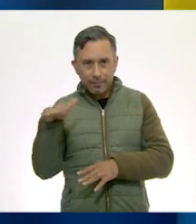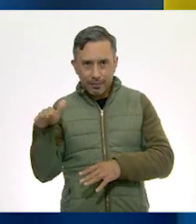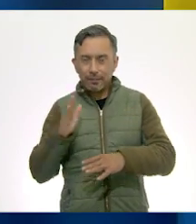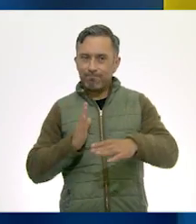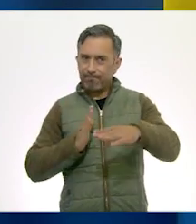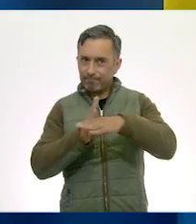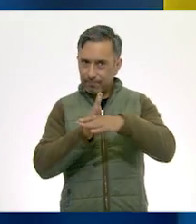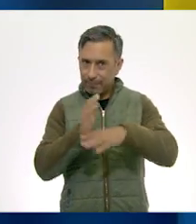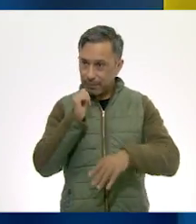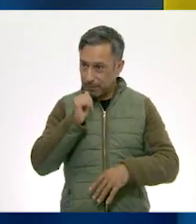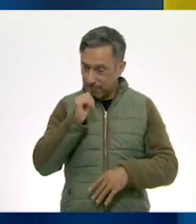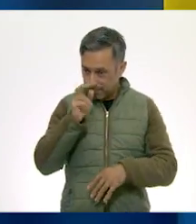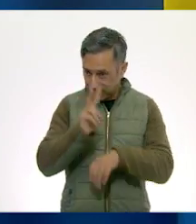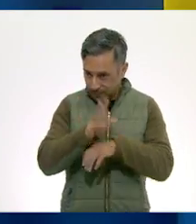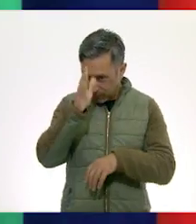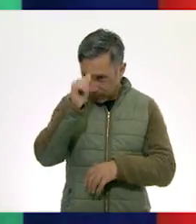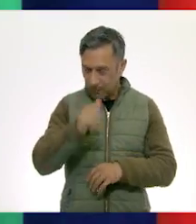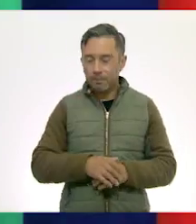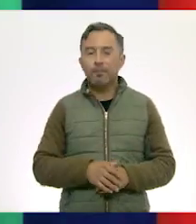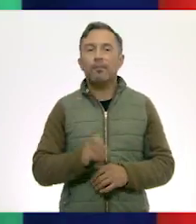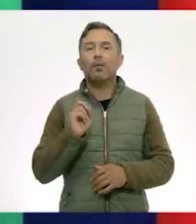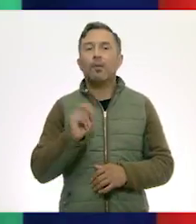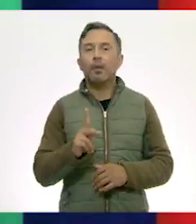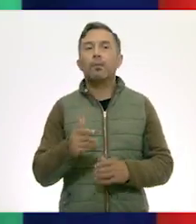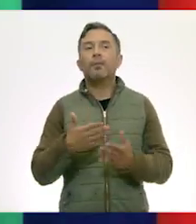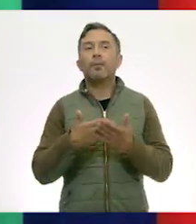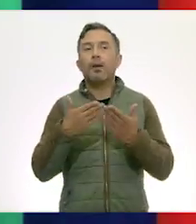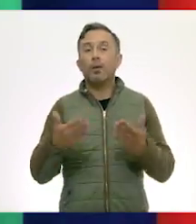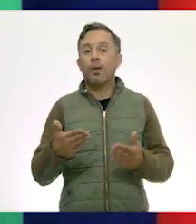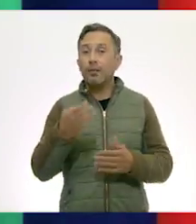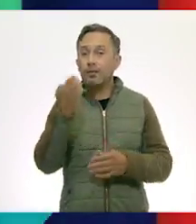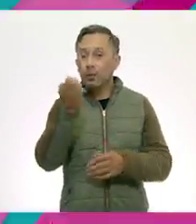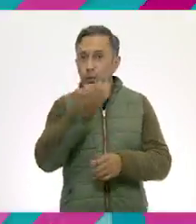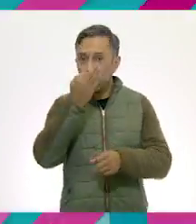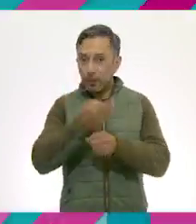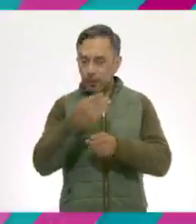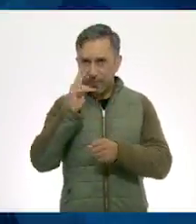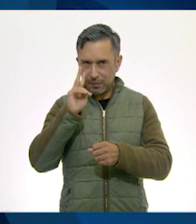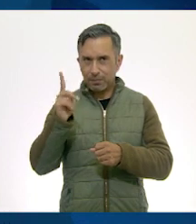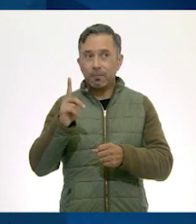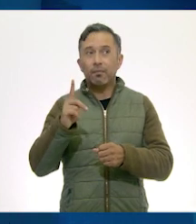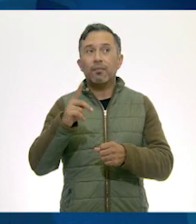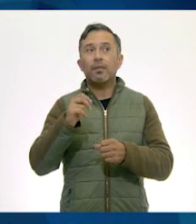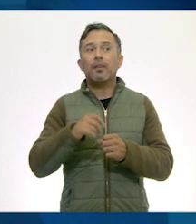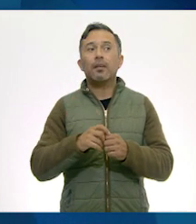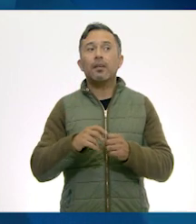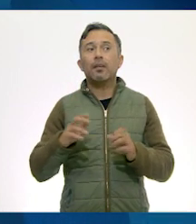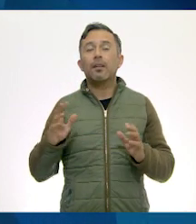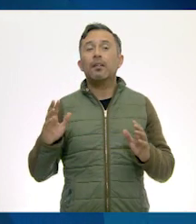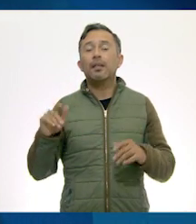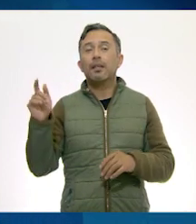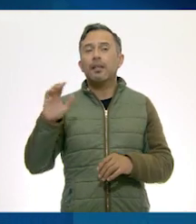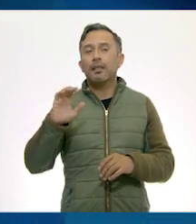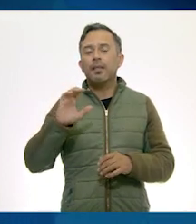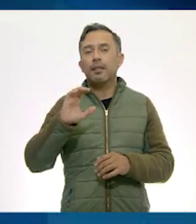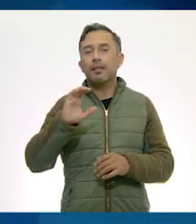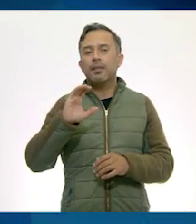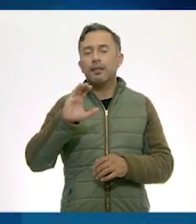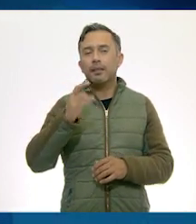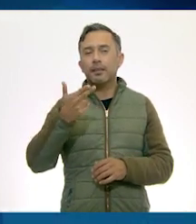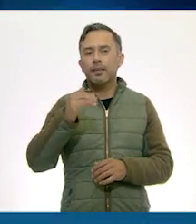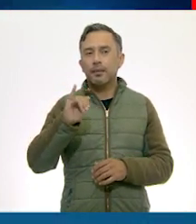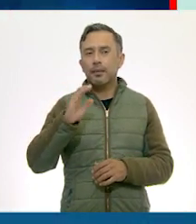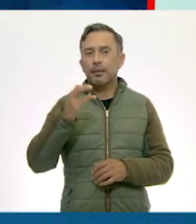entendí. Bueno, ahora les vamos a proyectar a los alumnos las imágenes de la pirámide de Chichén Itzá y